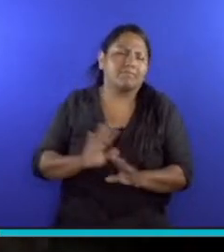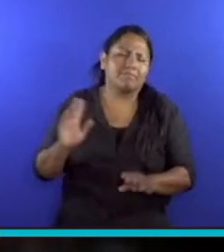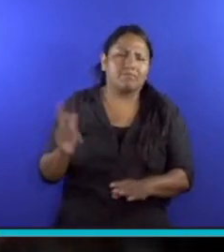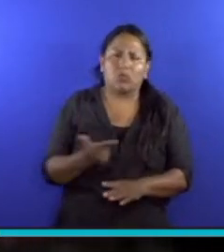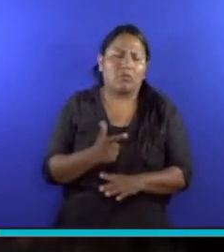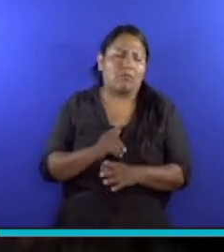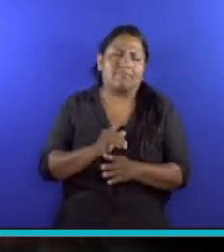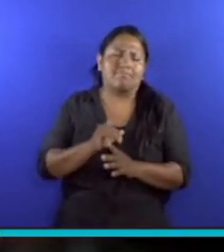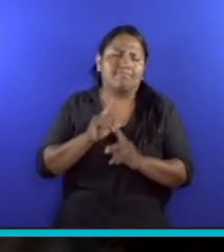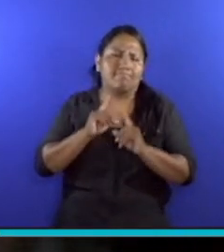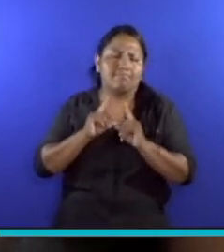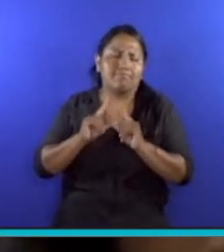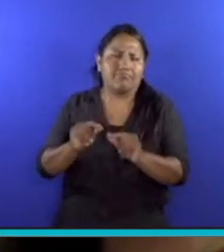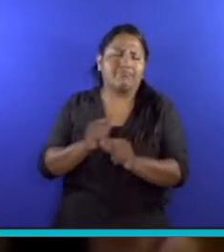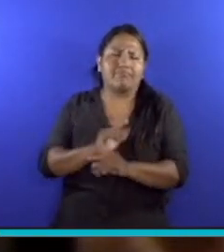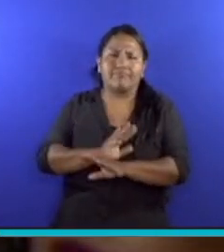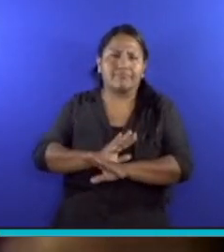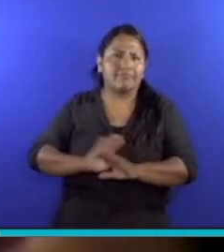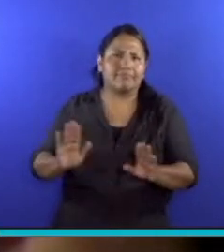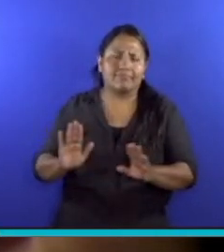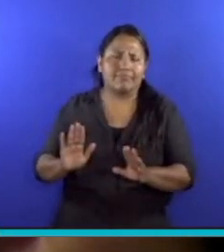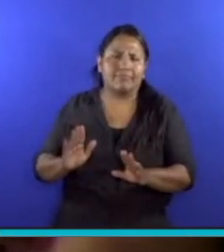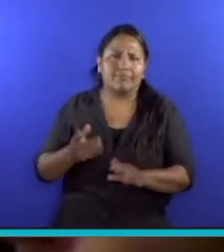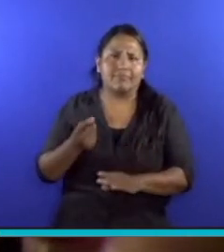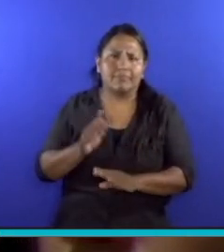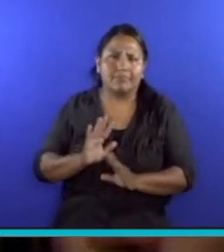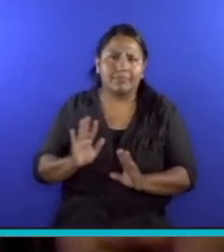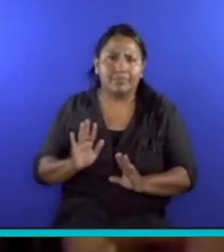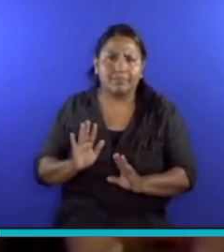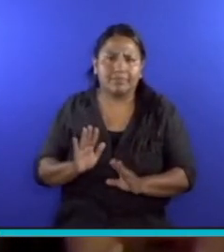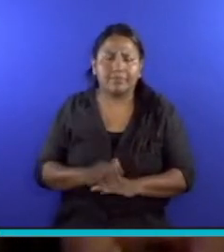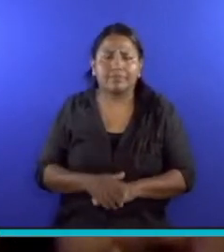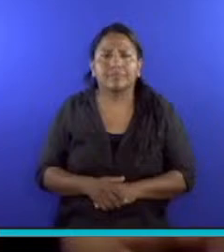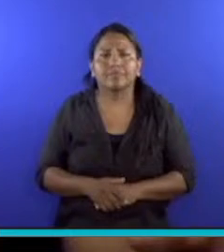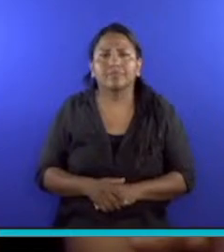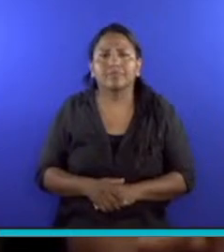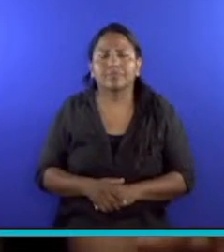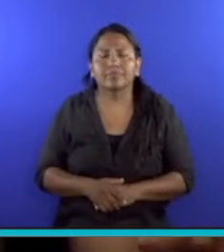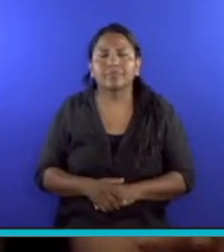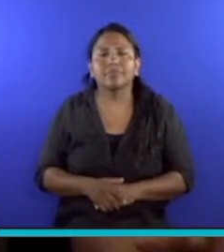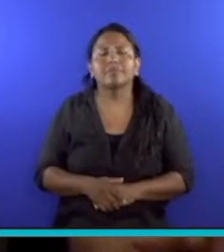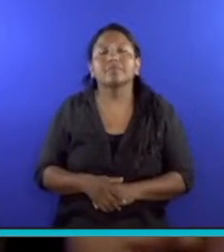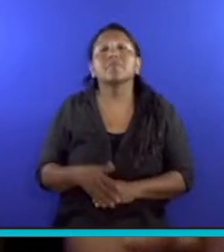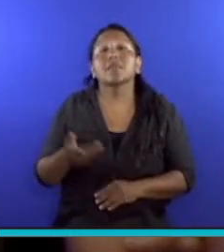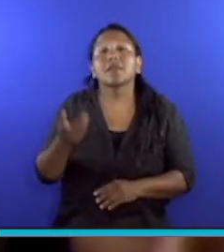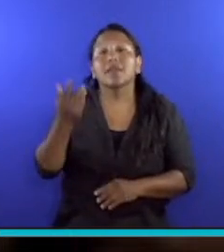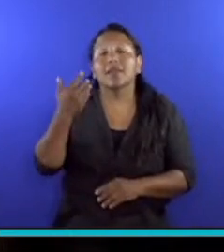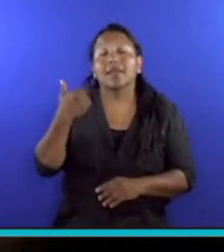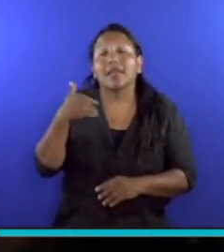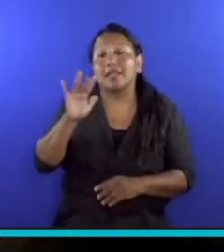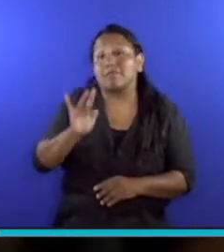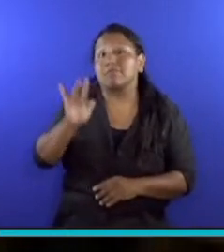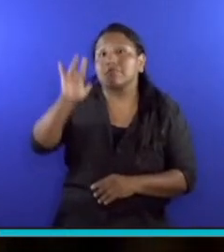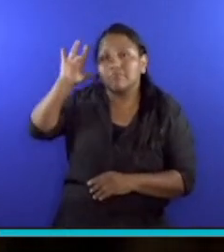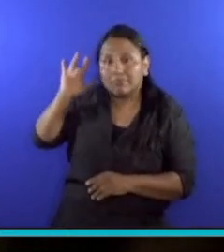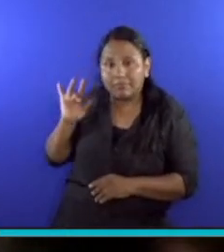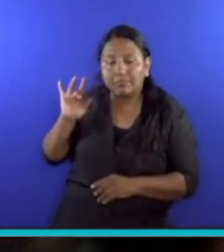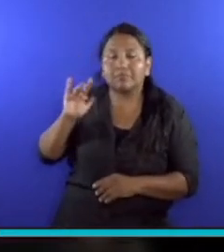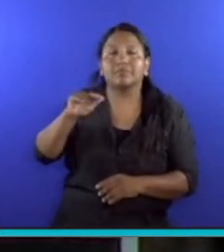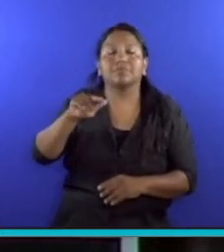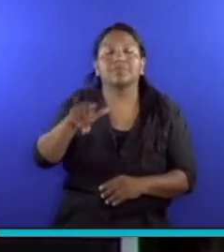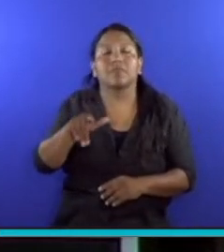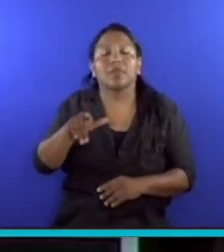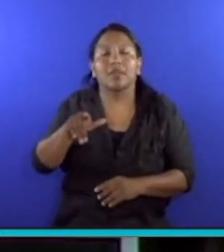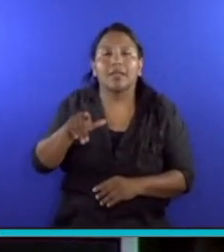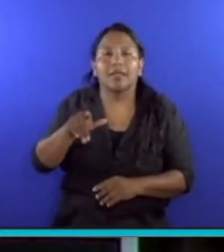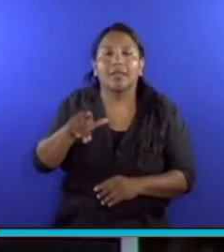lo que ha pasado el día de ayer. Lo vimos a su vez el miércoles pasado,